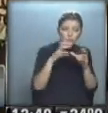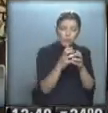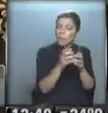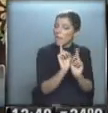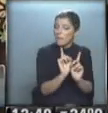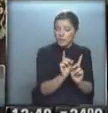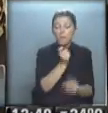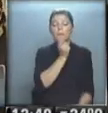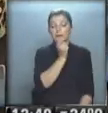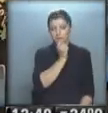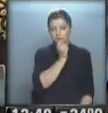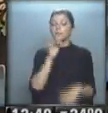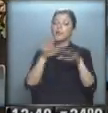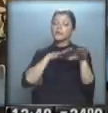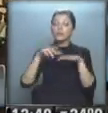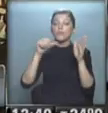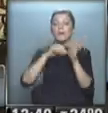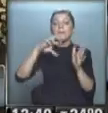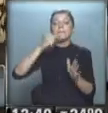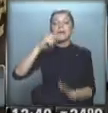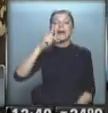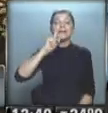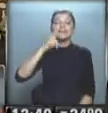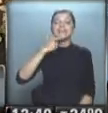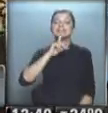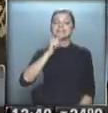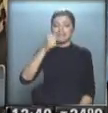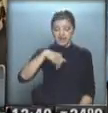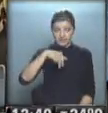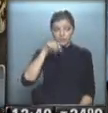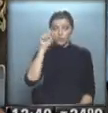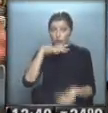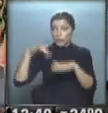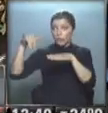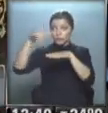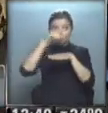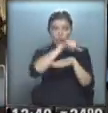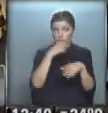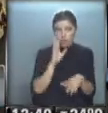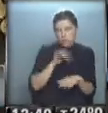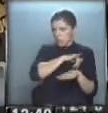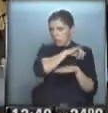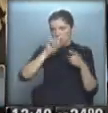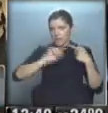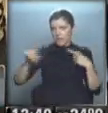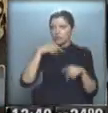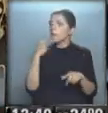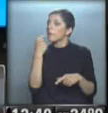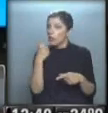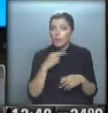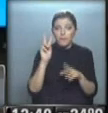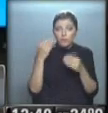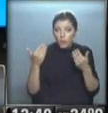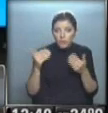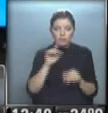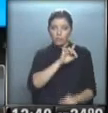por ejemplo, en el caso de Pakistán, violando el espacio aéreo sin consultar al gobierno pakistaní, por supuesto, y